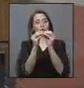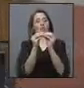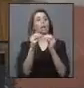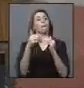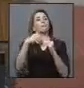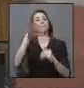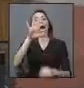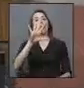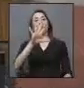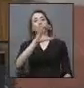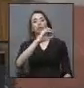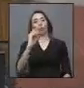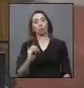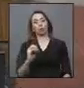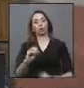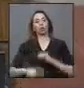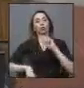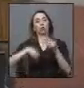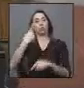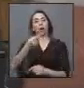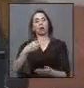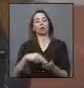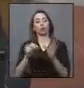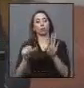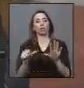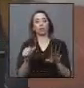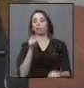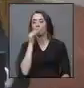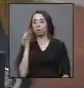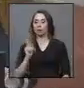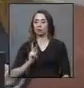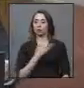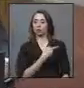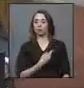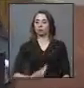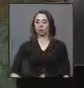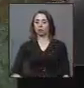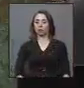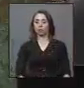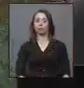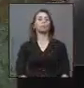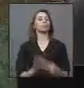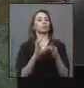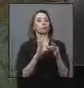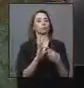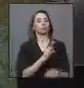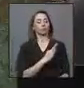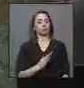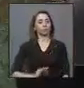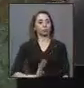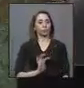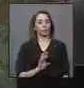el 5% para el año 2016. He dicho, señor presidente. Gracias,